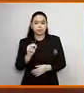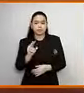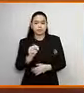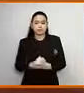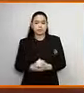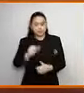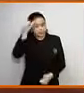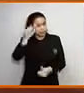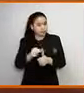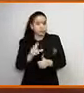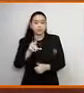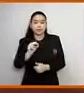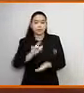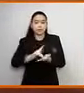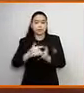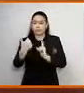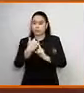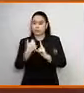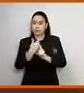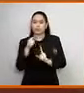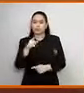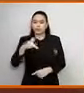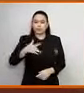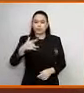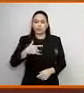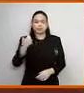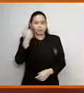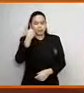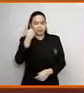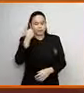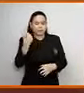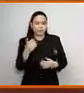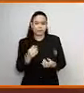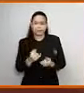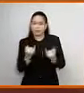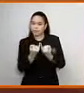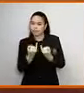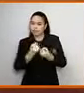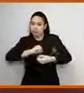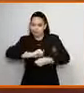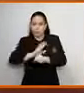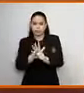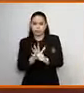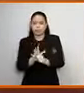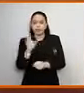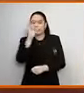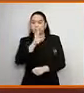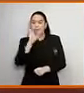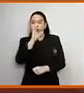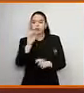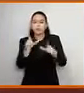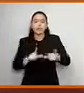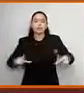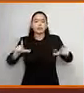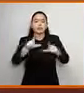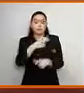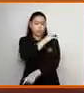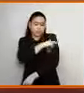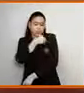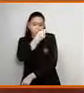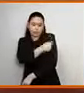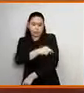Jugador, recuerda no automedicarte si persistes algún síntoma relacionado con el COVID-19. Busca tu centro de atención médica más